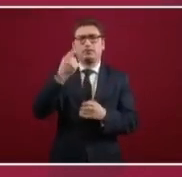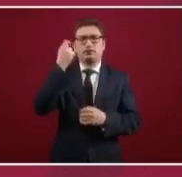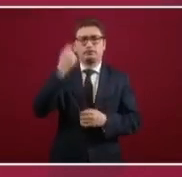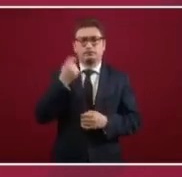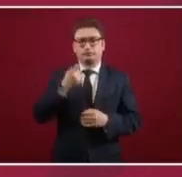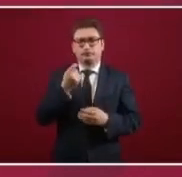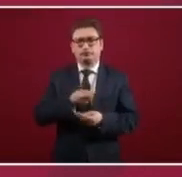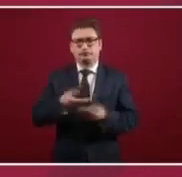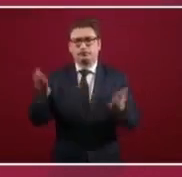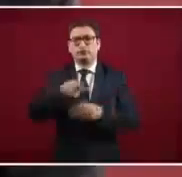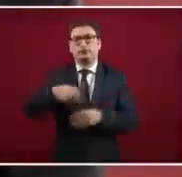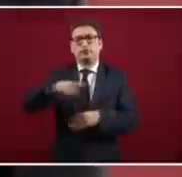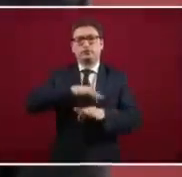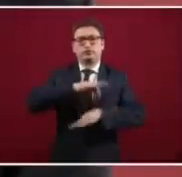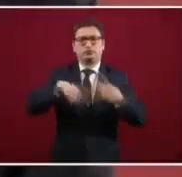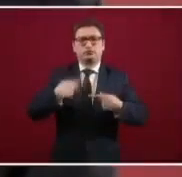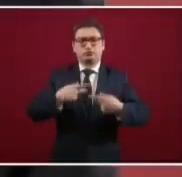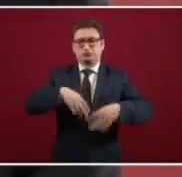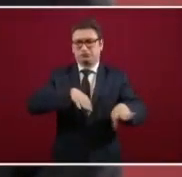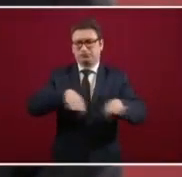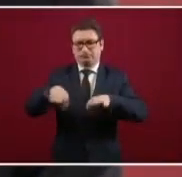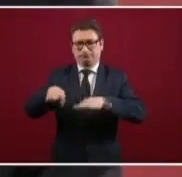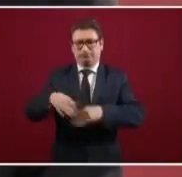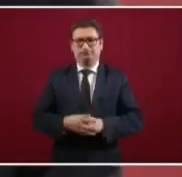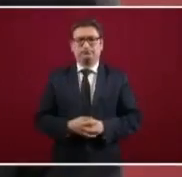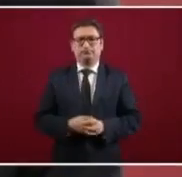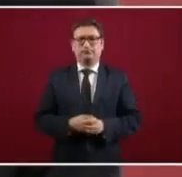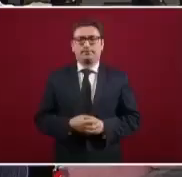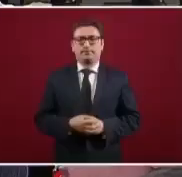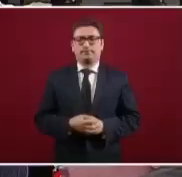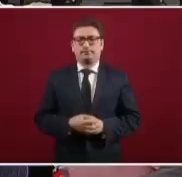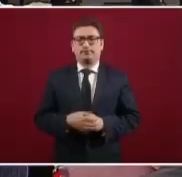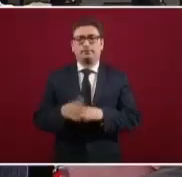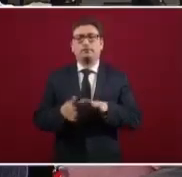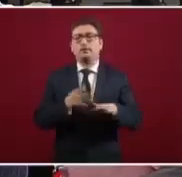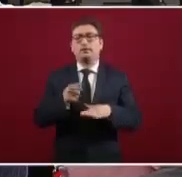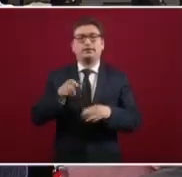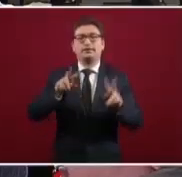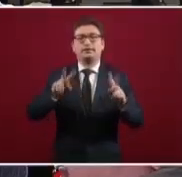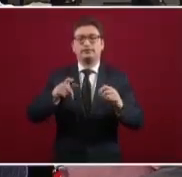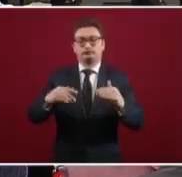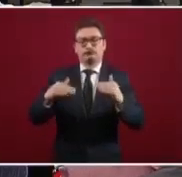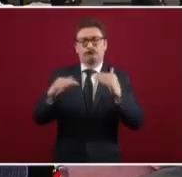en favor de los trabajadores el caso de la carretera